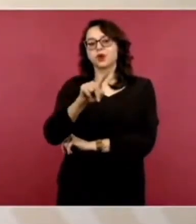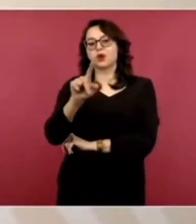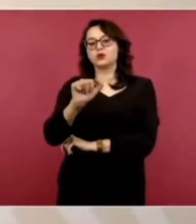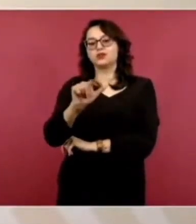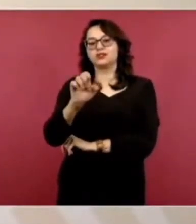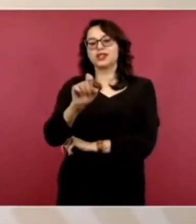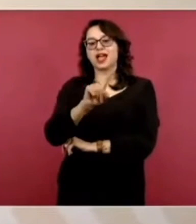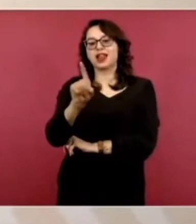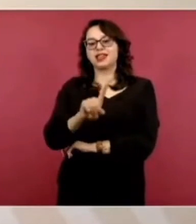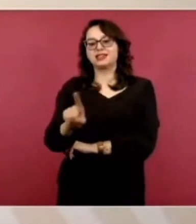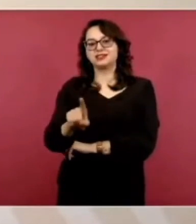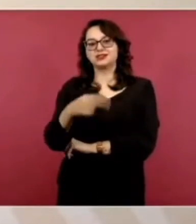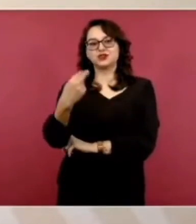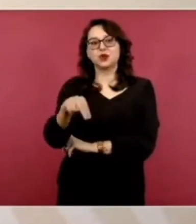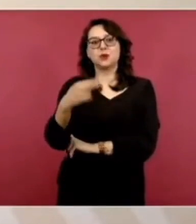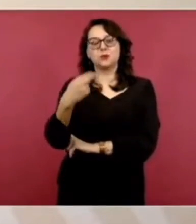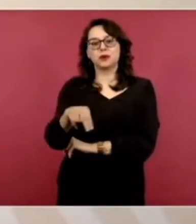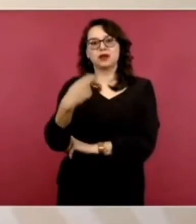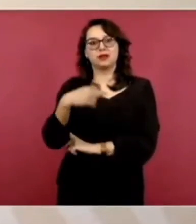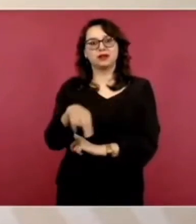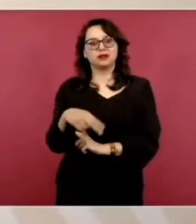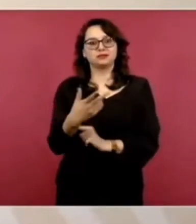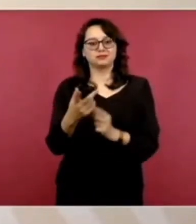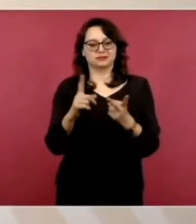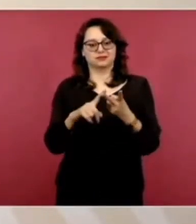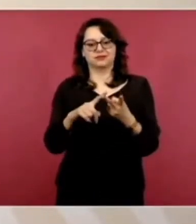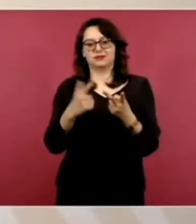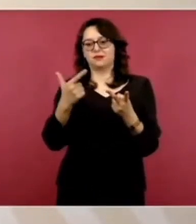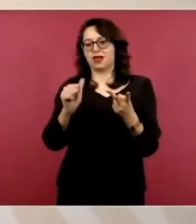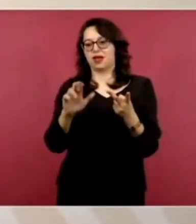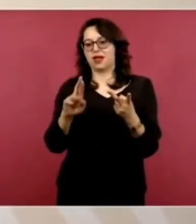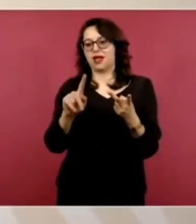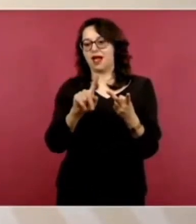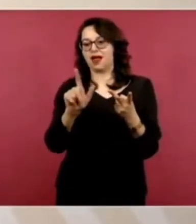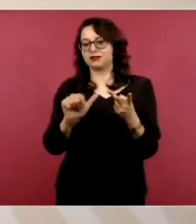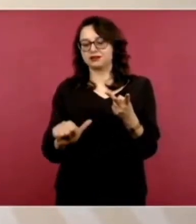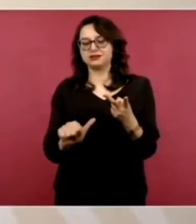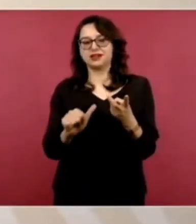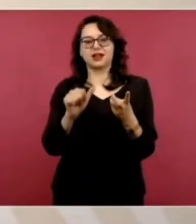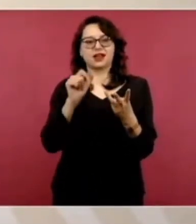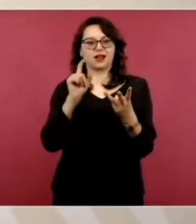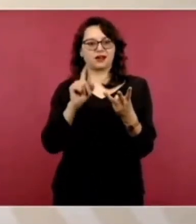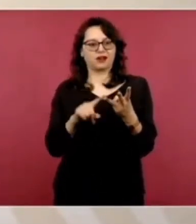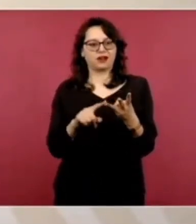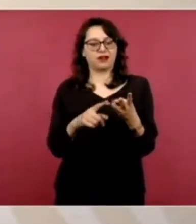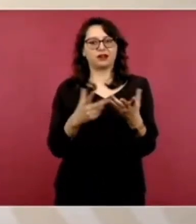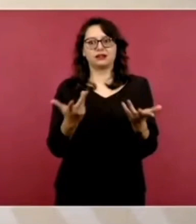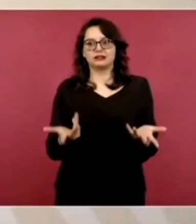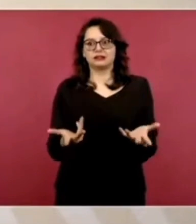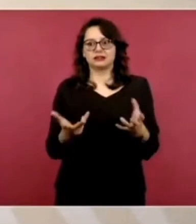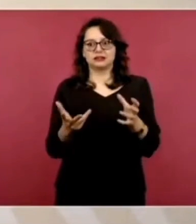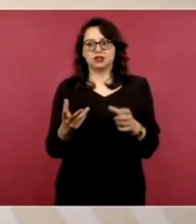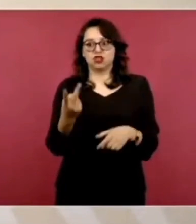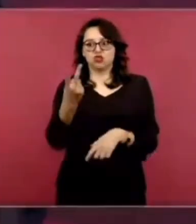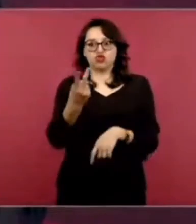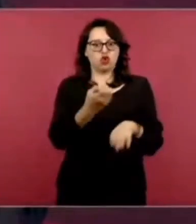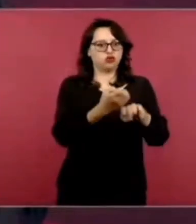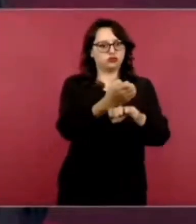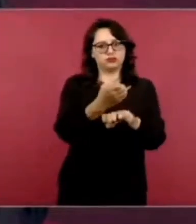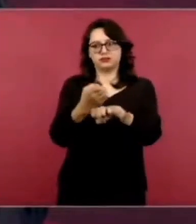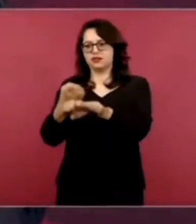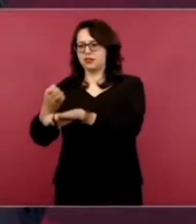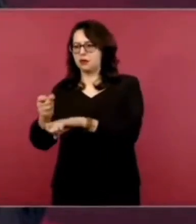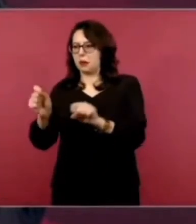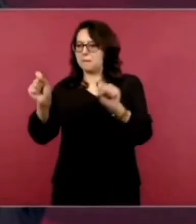Pues en Nuevo León y en Tamaulipas, Garza, Nuevo León,